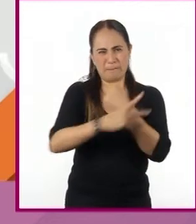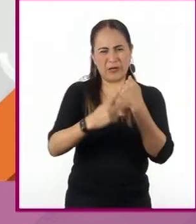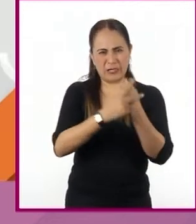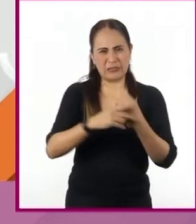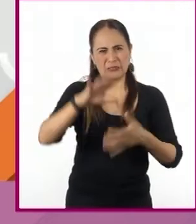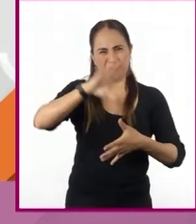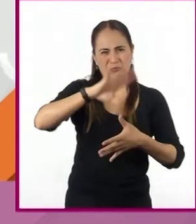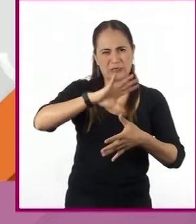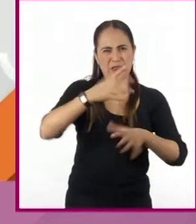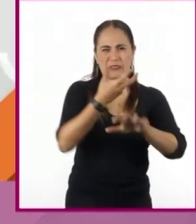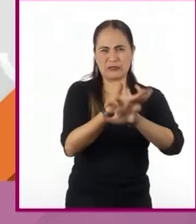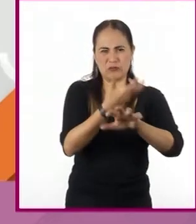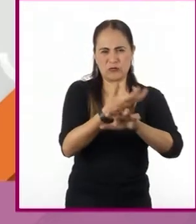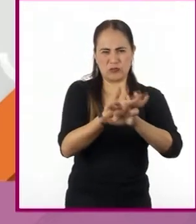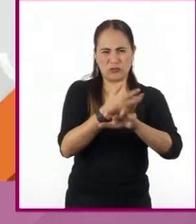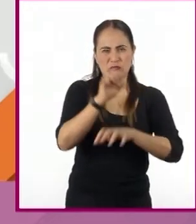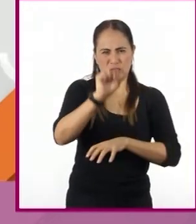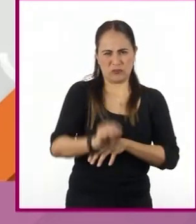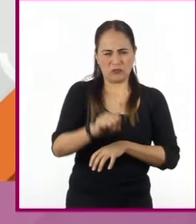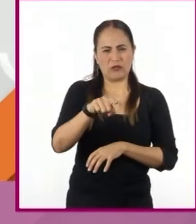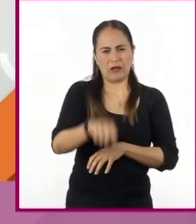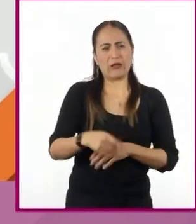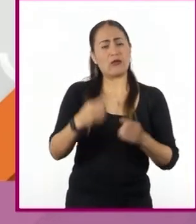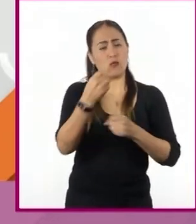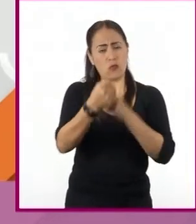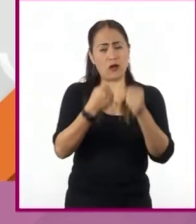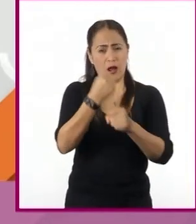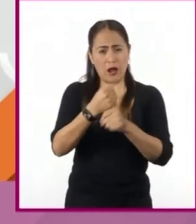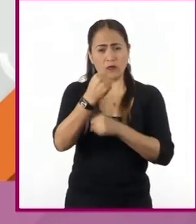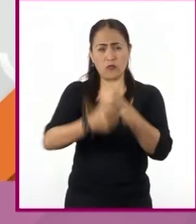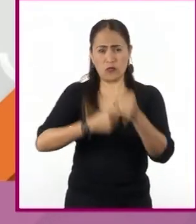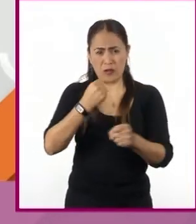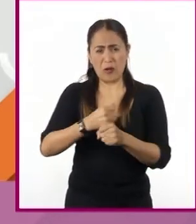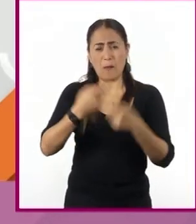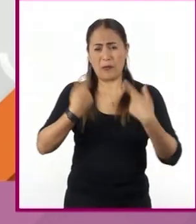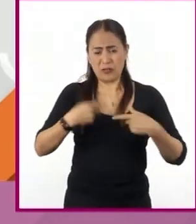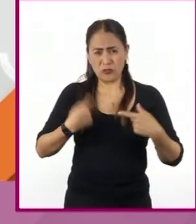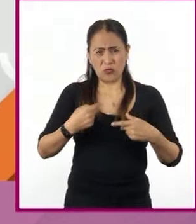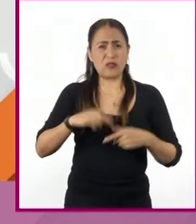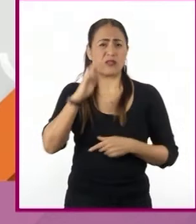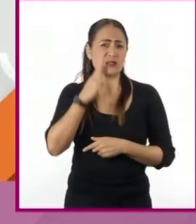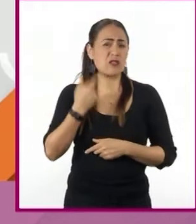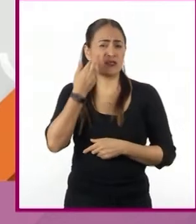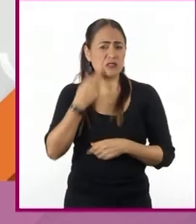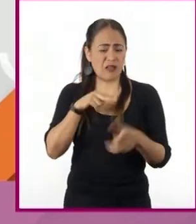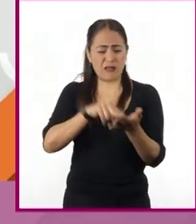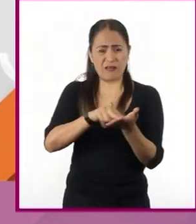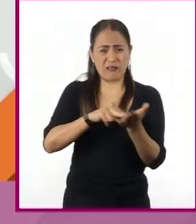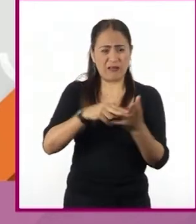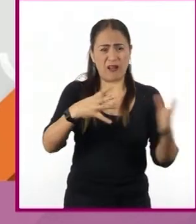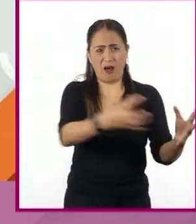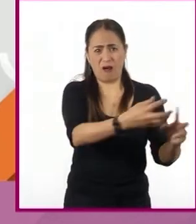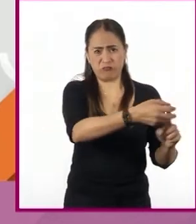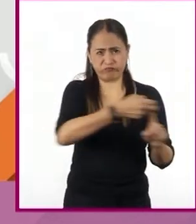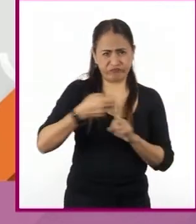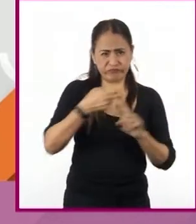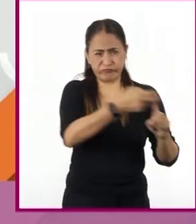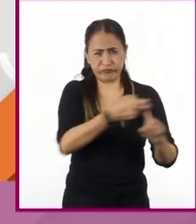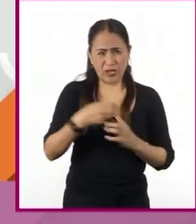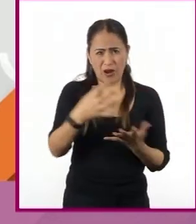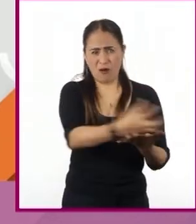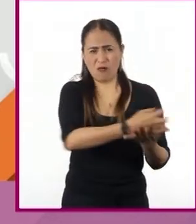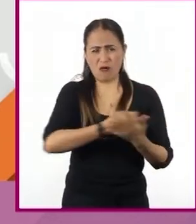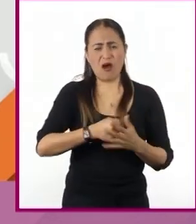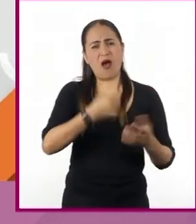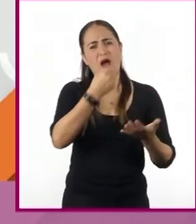América, a donde año con año llegaban por barco miles de personas africanas que eran raptadas, llevadas por la fuerza hasta el